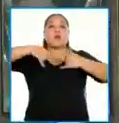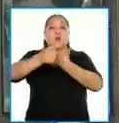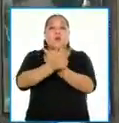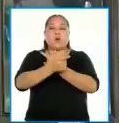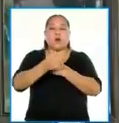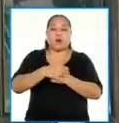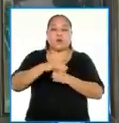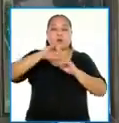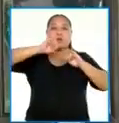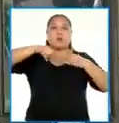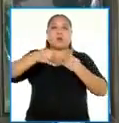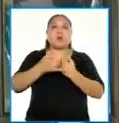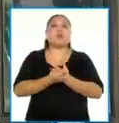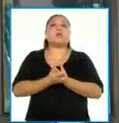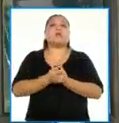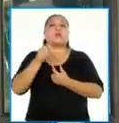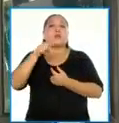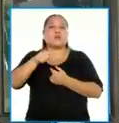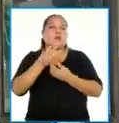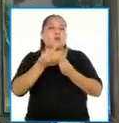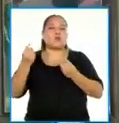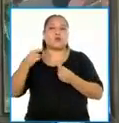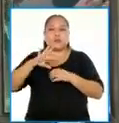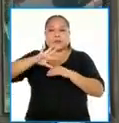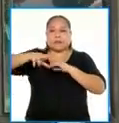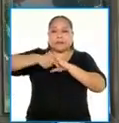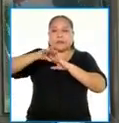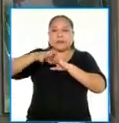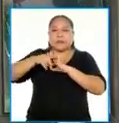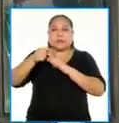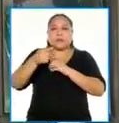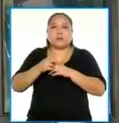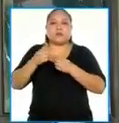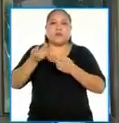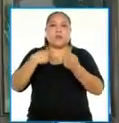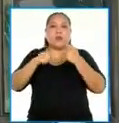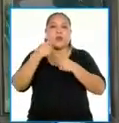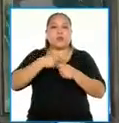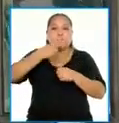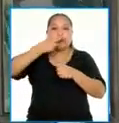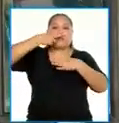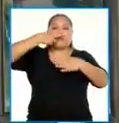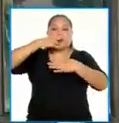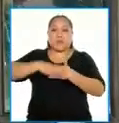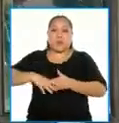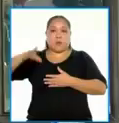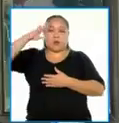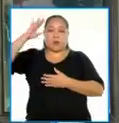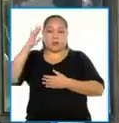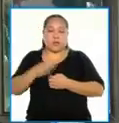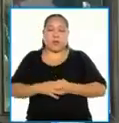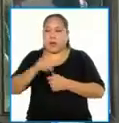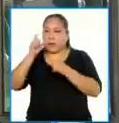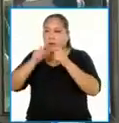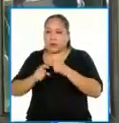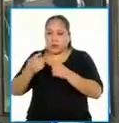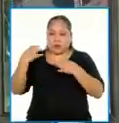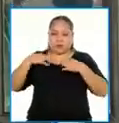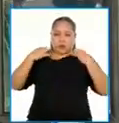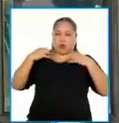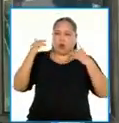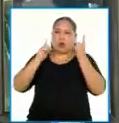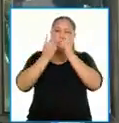que están enquistadas en estos procesos de la recarga de oxígeno. Si la unidad de inteligencia policial, si las unidades de inteligencia, agentes encubiertos van